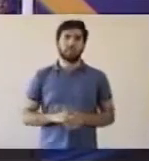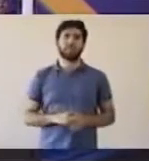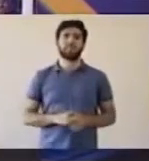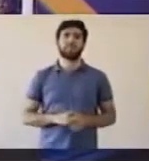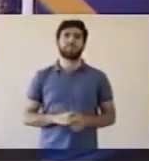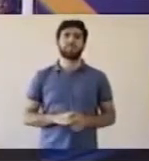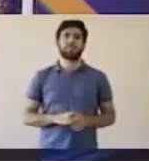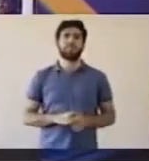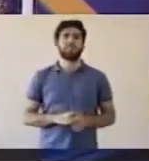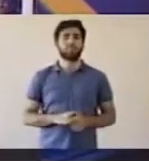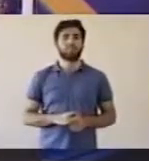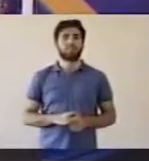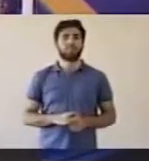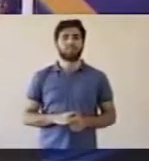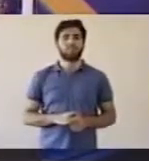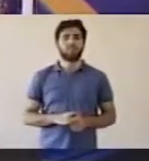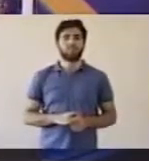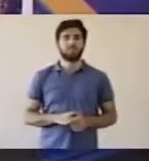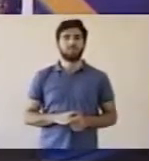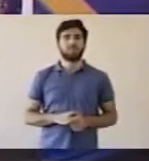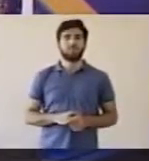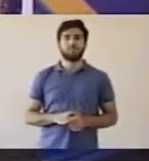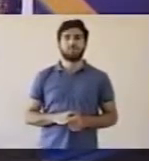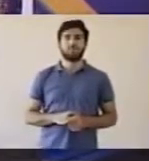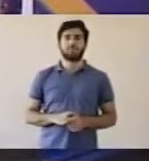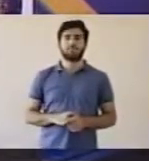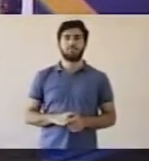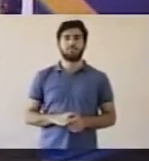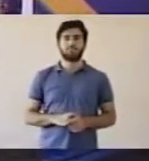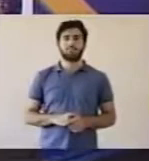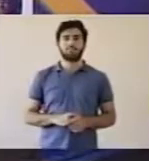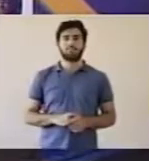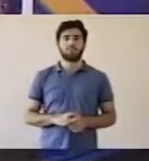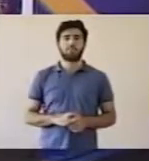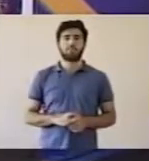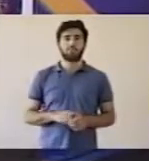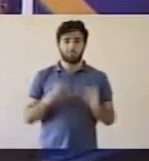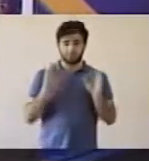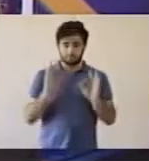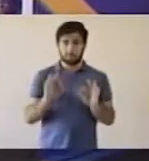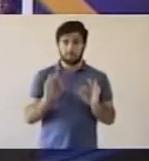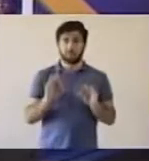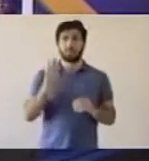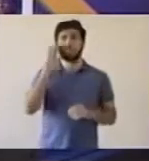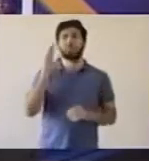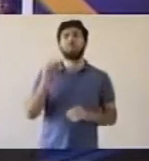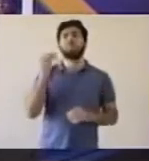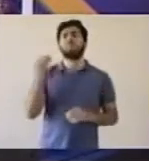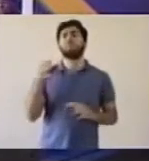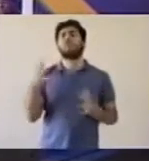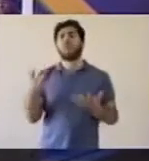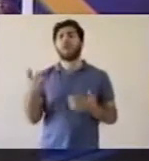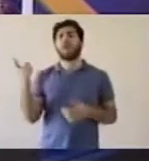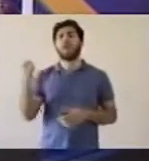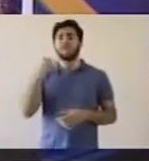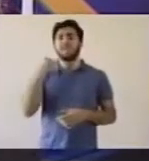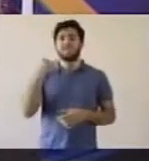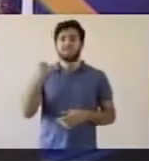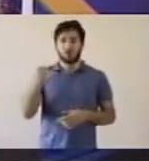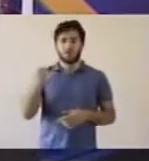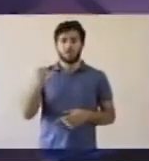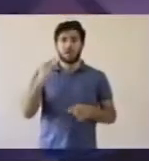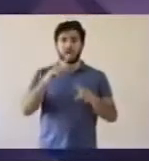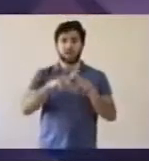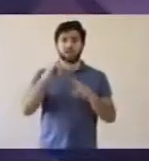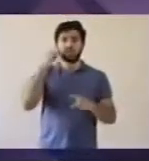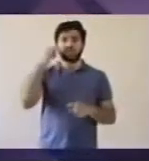Ahora digámoslo de la otra forma. Tiriri. Perfecto. ¿Sabes a qué se debe esto? En el idioma xinca